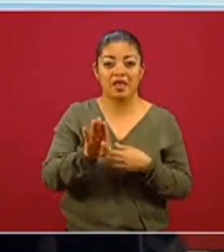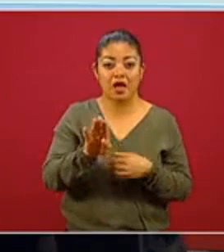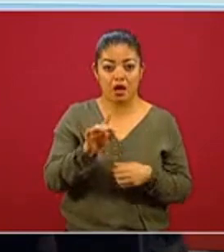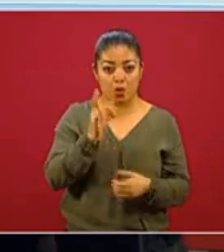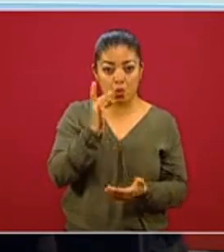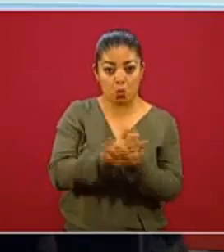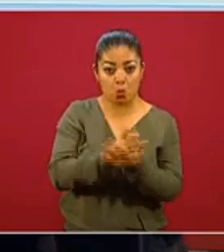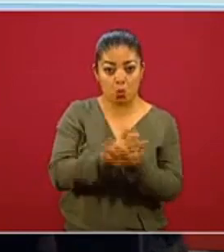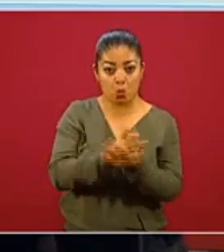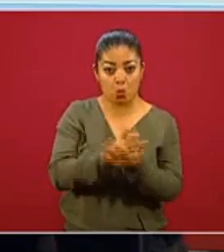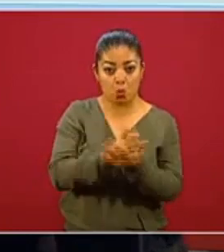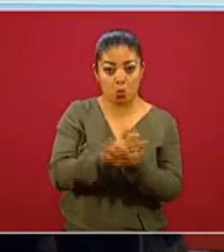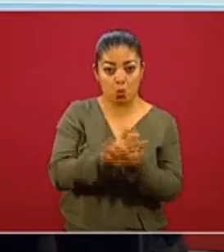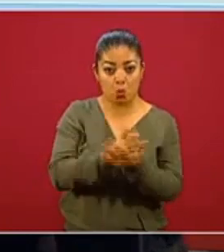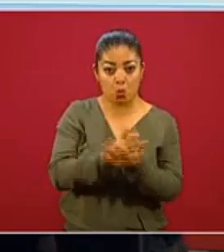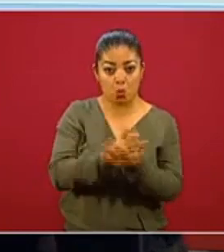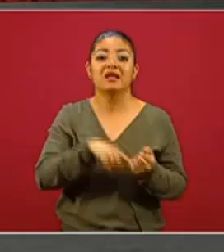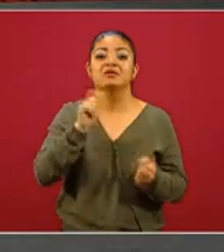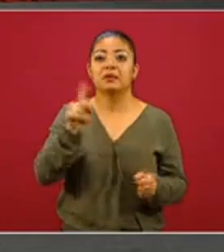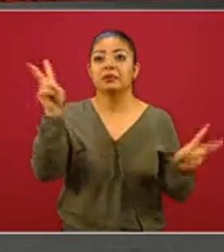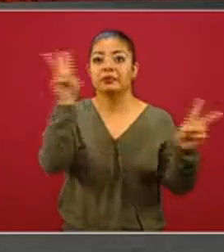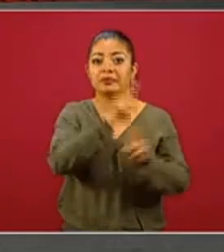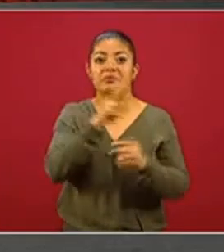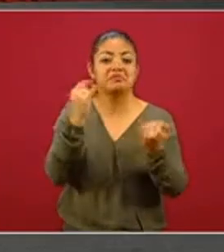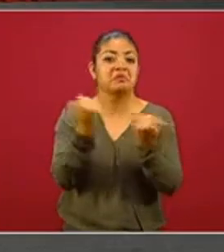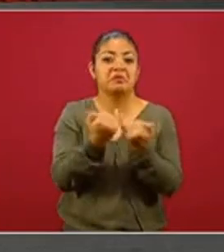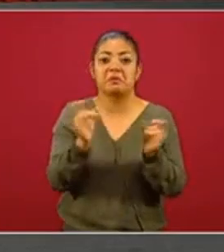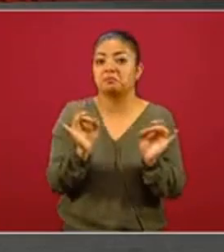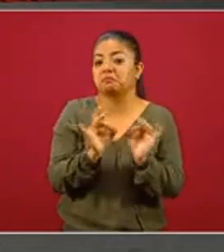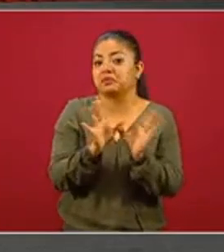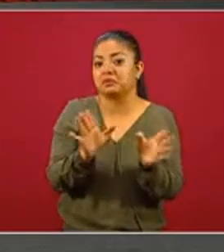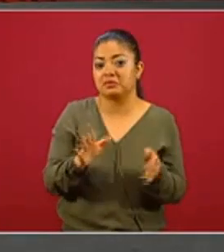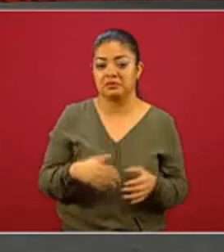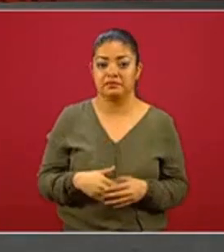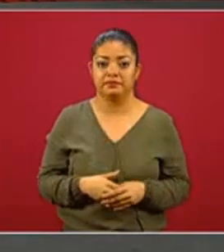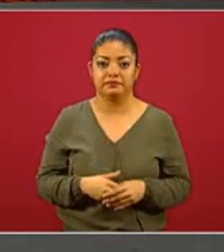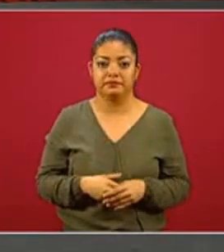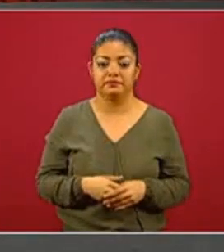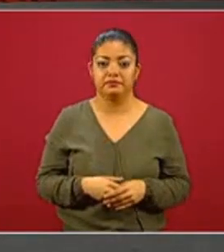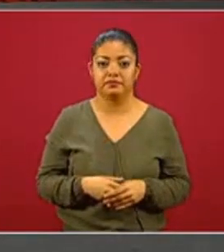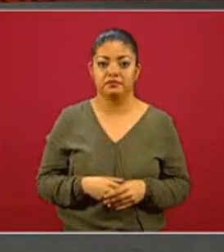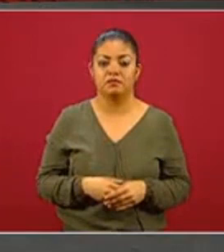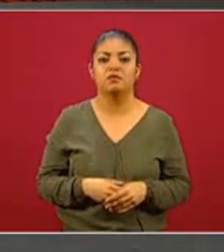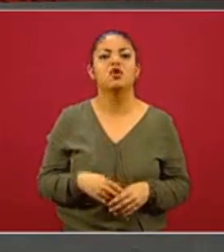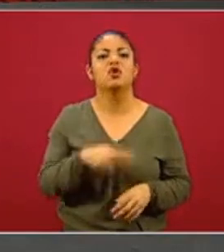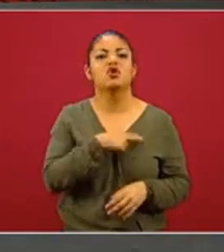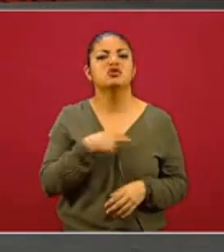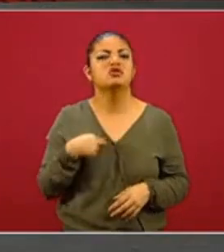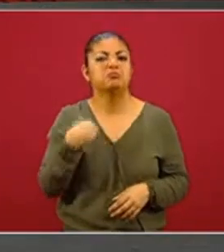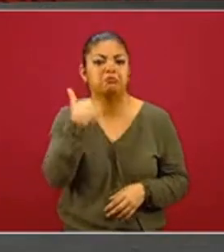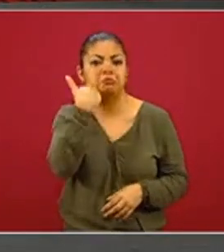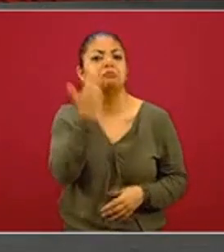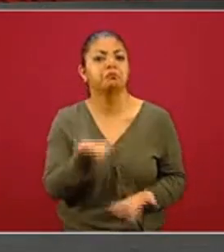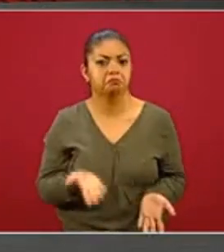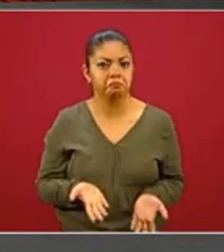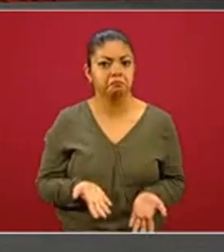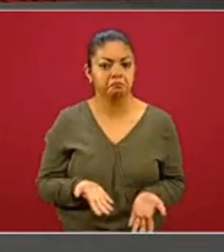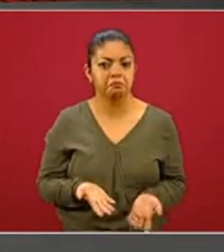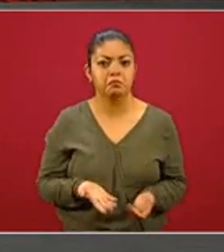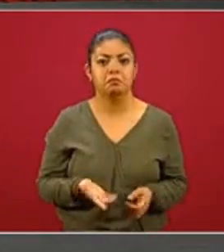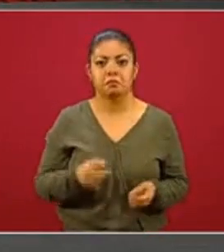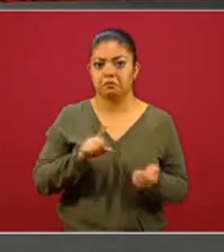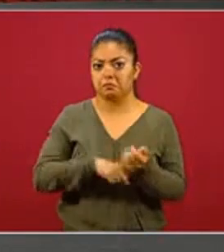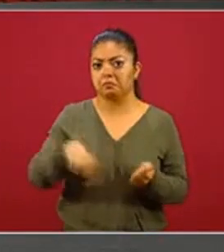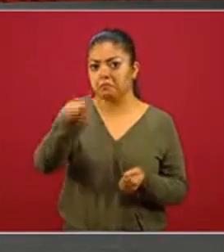se transmiten por vía aérea y por gotas. La que sigue, por favor. Bien, ¿qué es lo que queremos que la